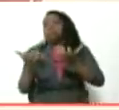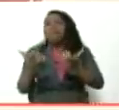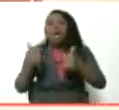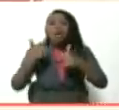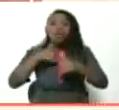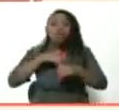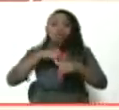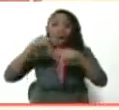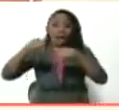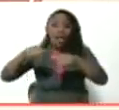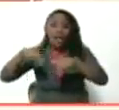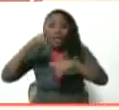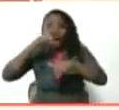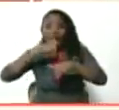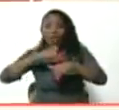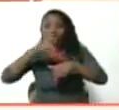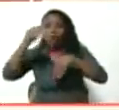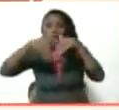va a haber elecciones este año.